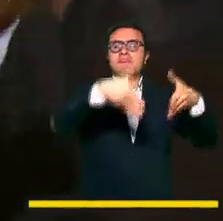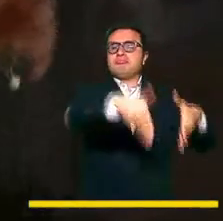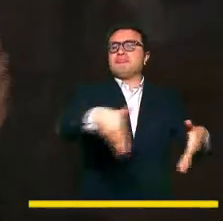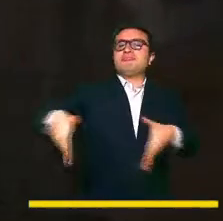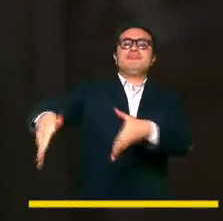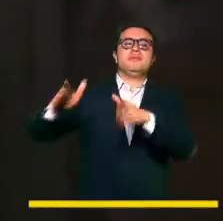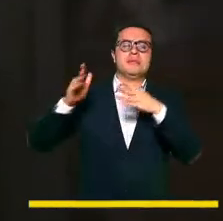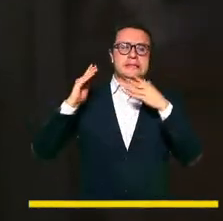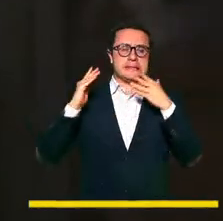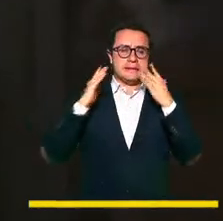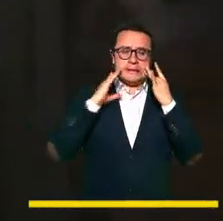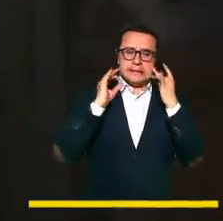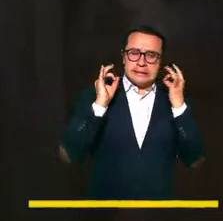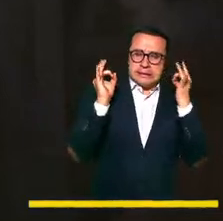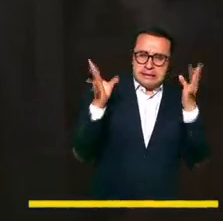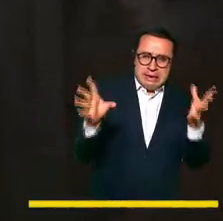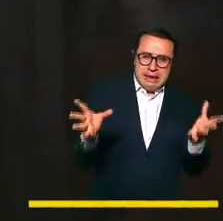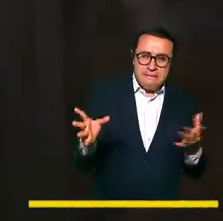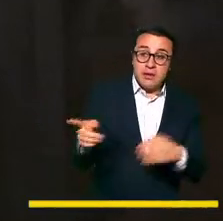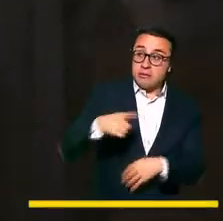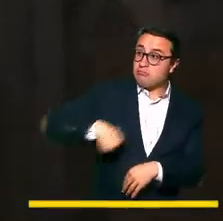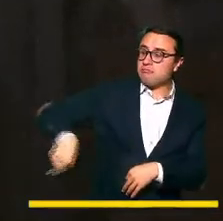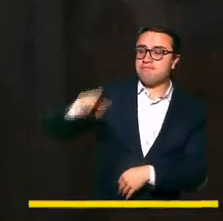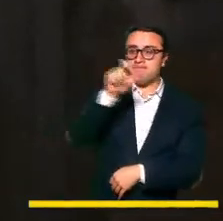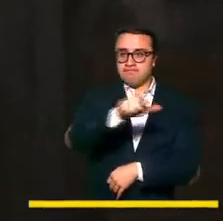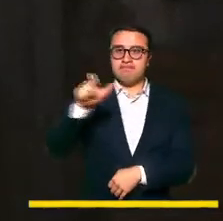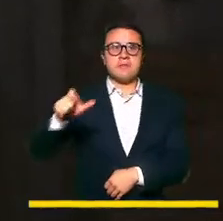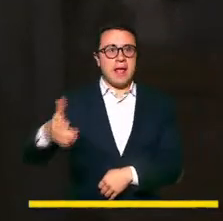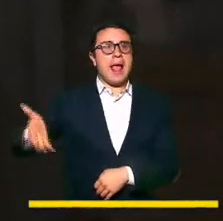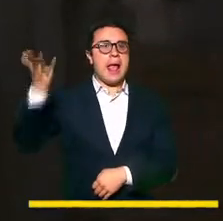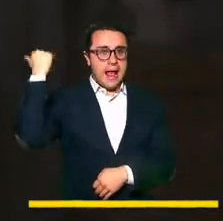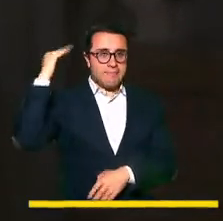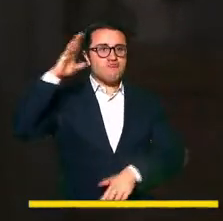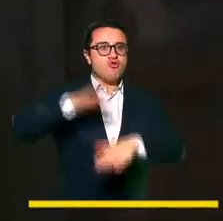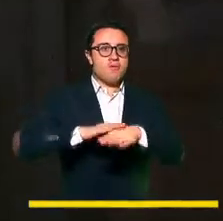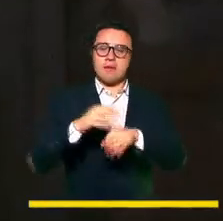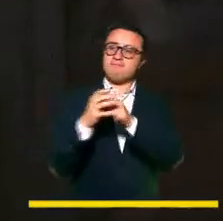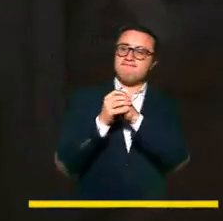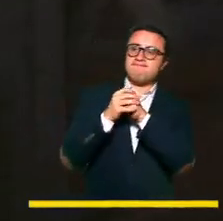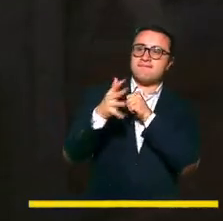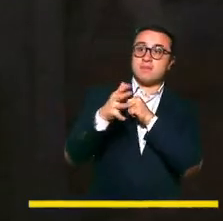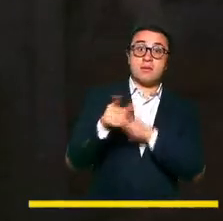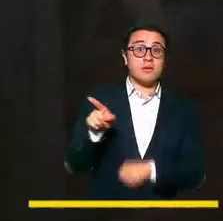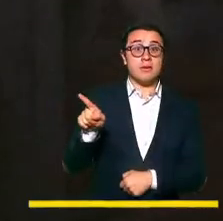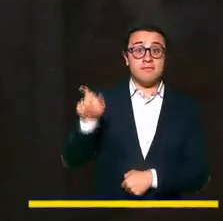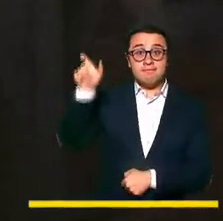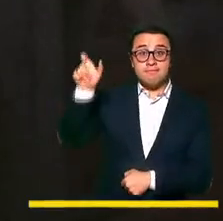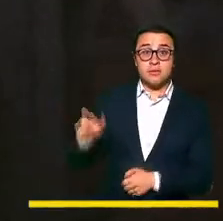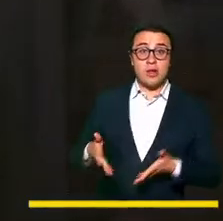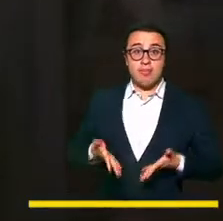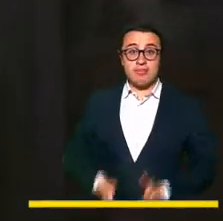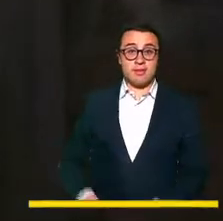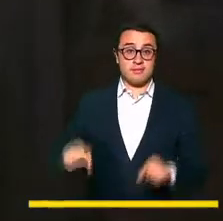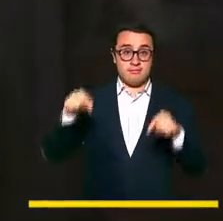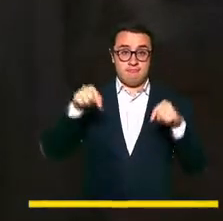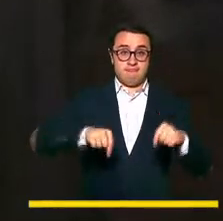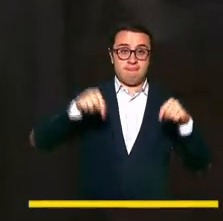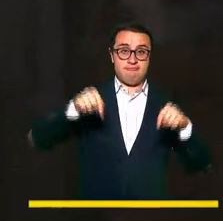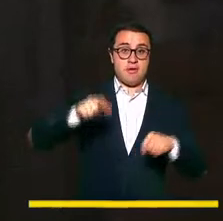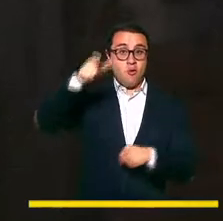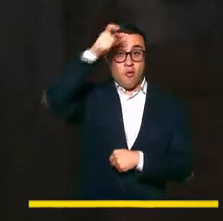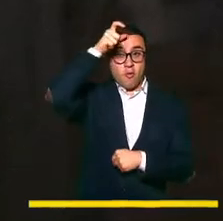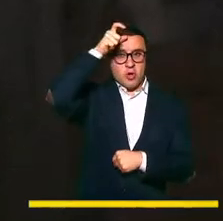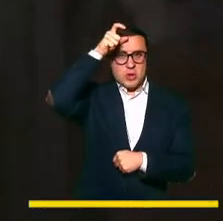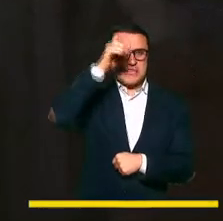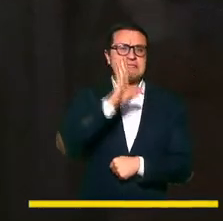empiezan a confesar la verdad. Uno de esos es un cordobés, el señor Mancuso.